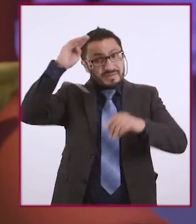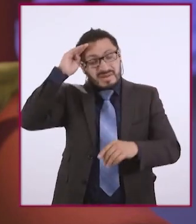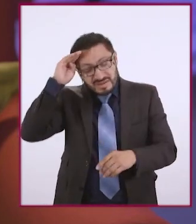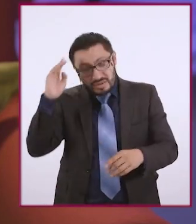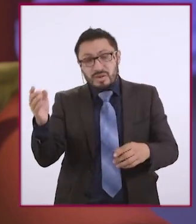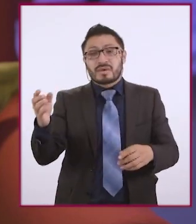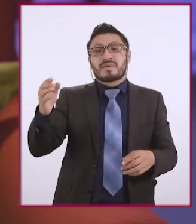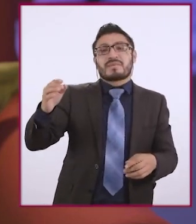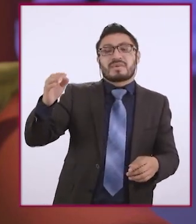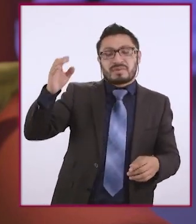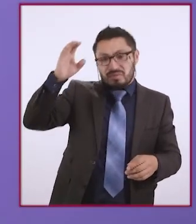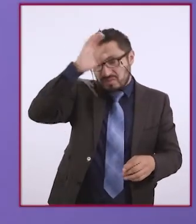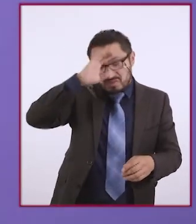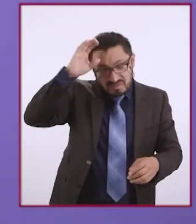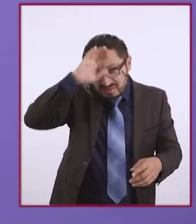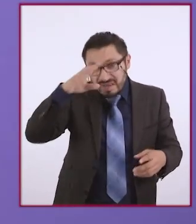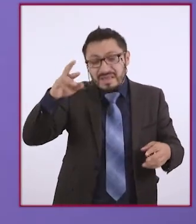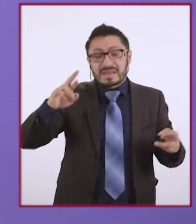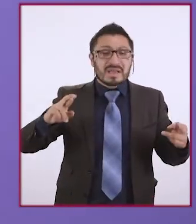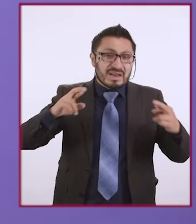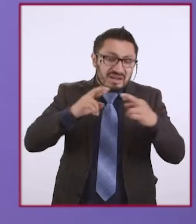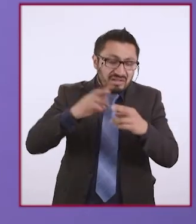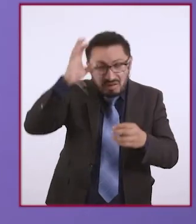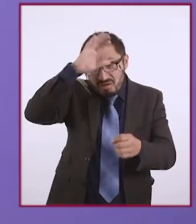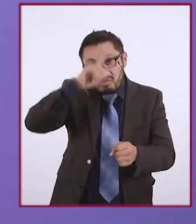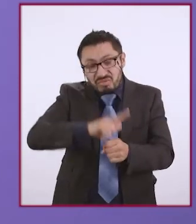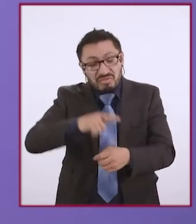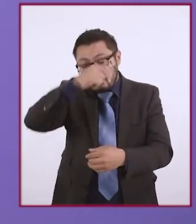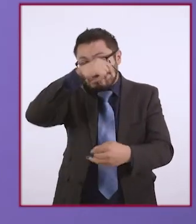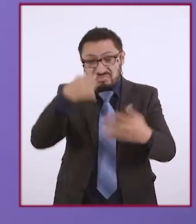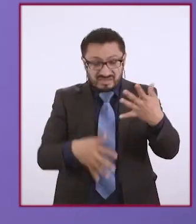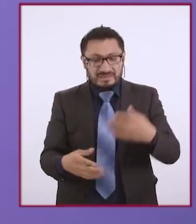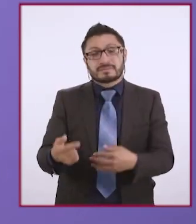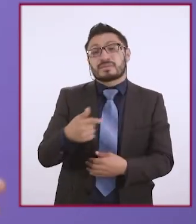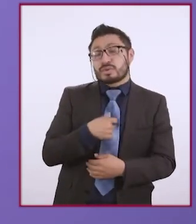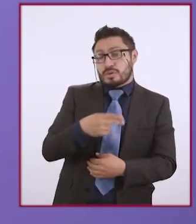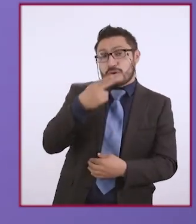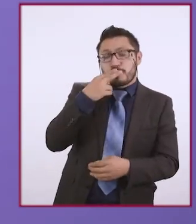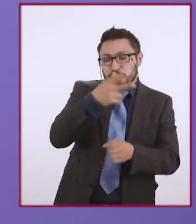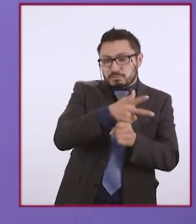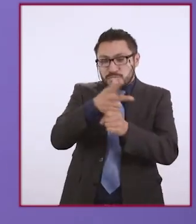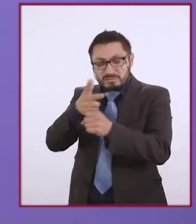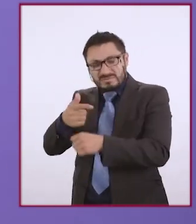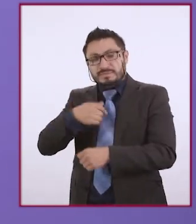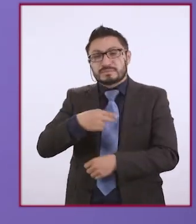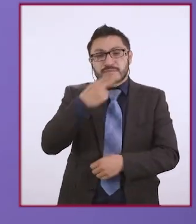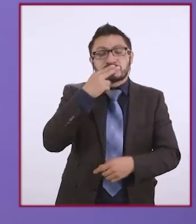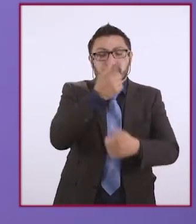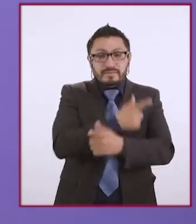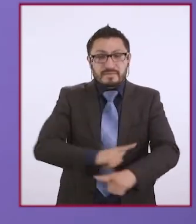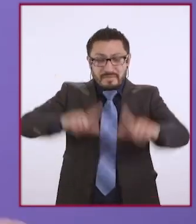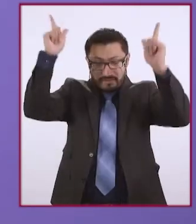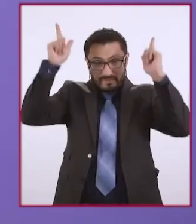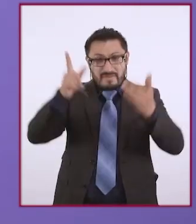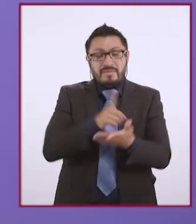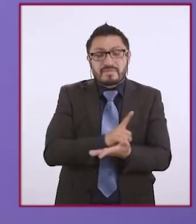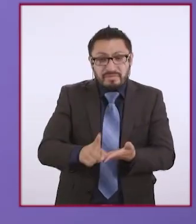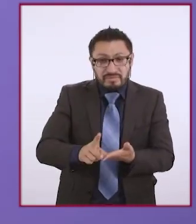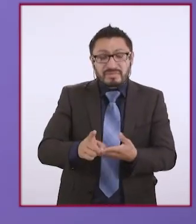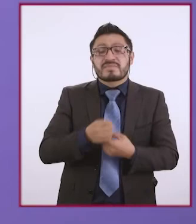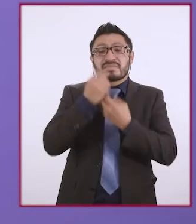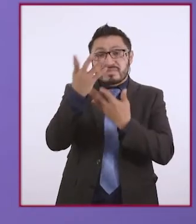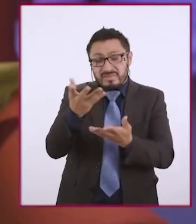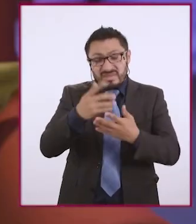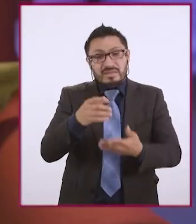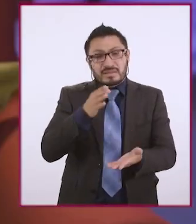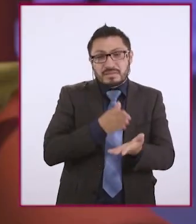conciencia, religión y cultura. Yo, cuando realizo mis reportajes, ejerzo mi derecho a la libertad de expresión y al acceso a la